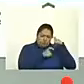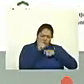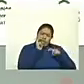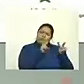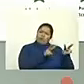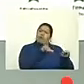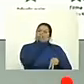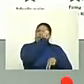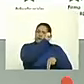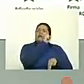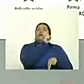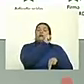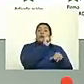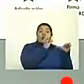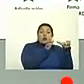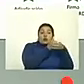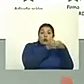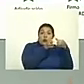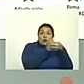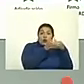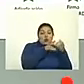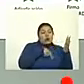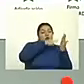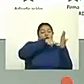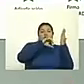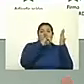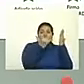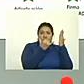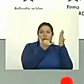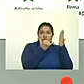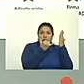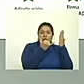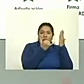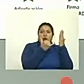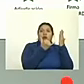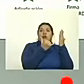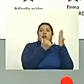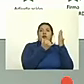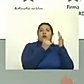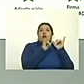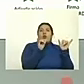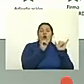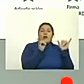Los carteles de contratación se construyen sobre la base de ser pirámides.